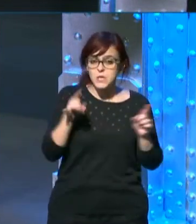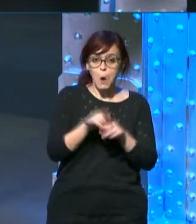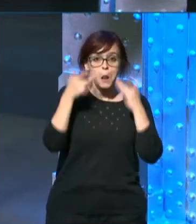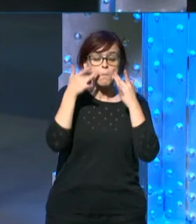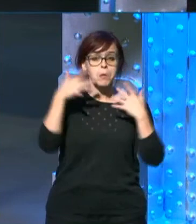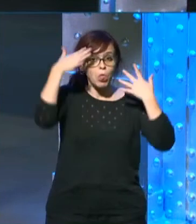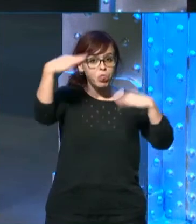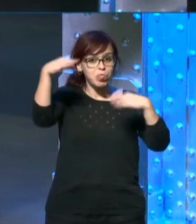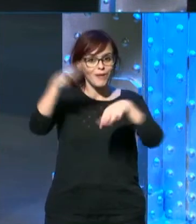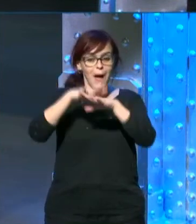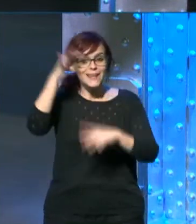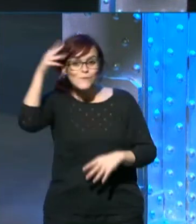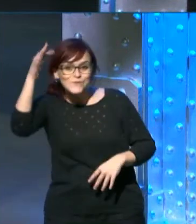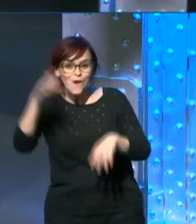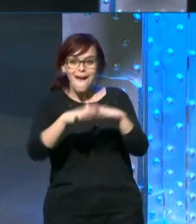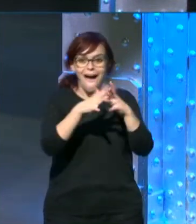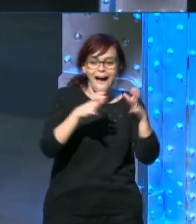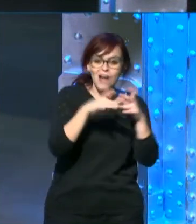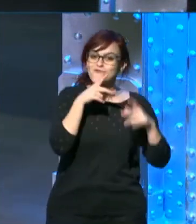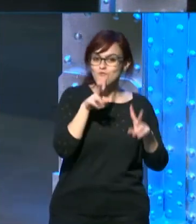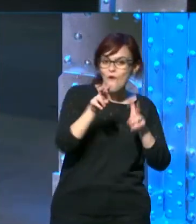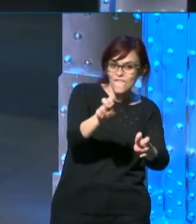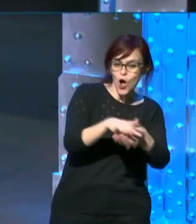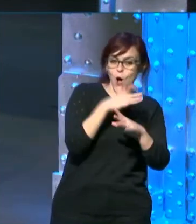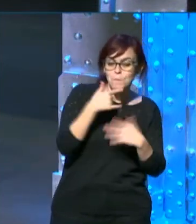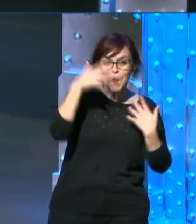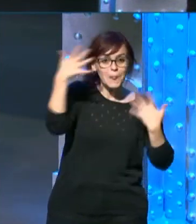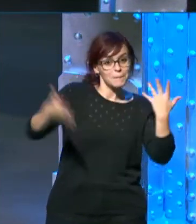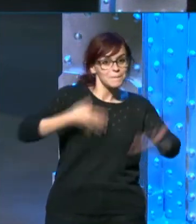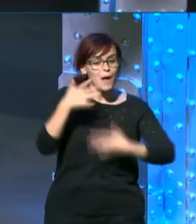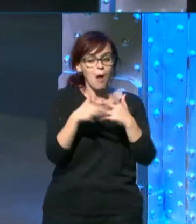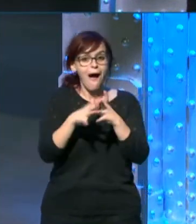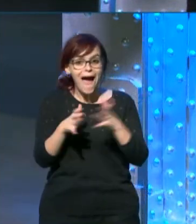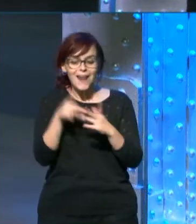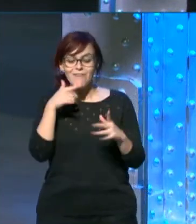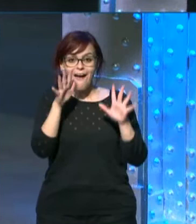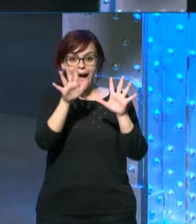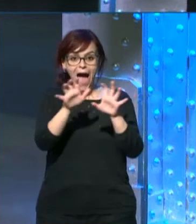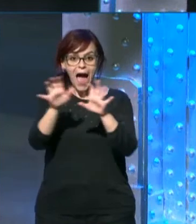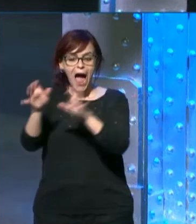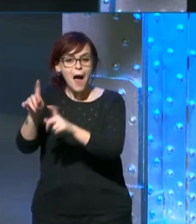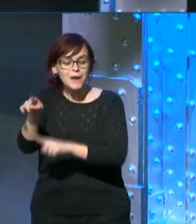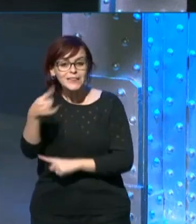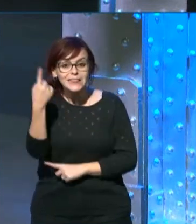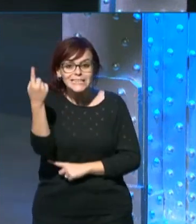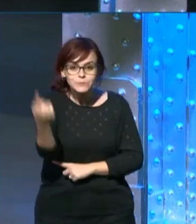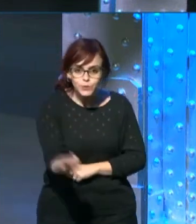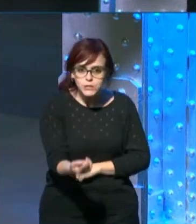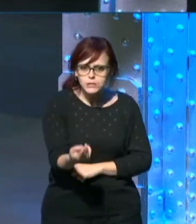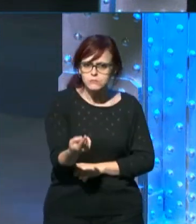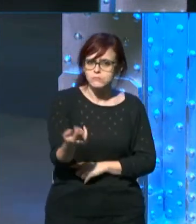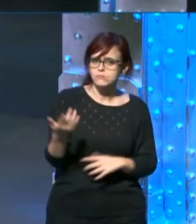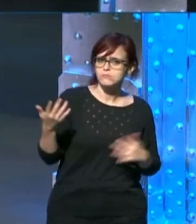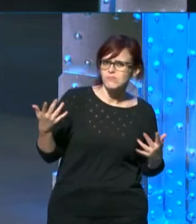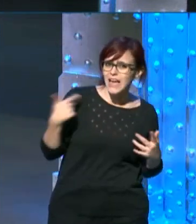enfrento con ilusión, esto es algo nuevo, estoy motivado, esa inocencia, esas ganas de descubrir algo nuevo, pero también ese sentimiento de,